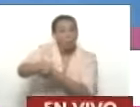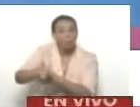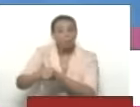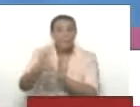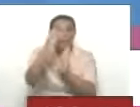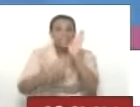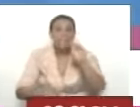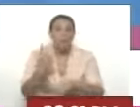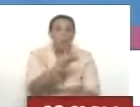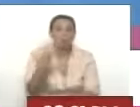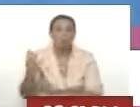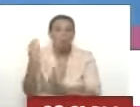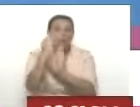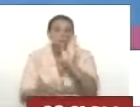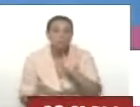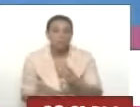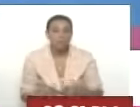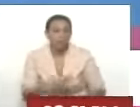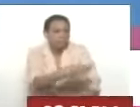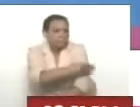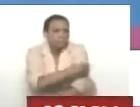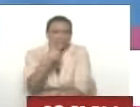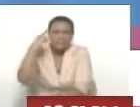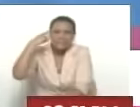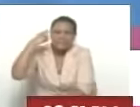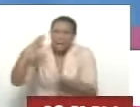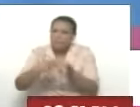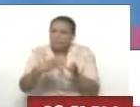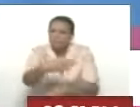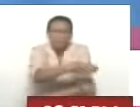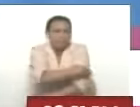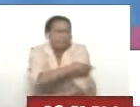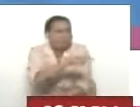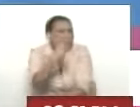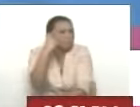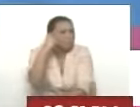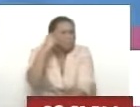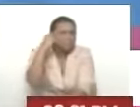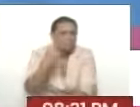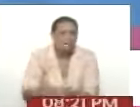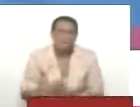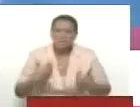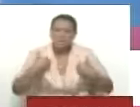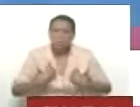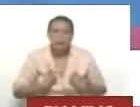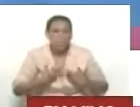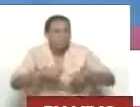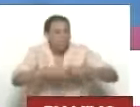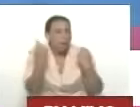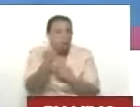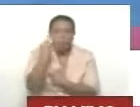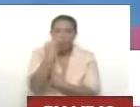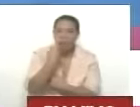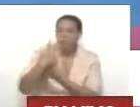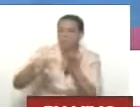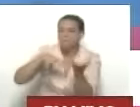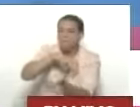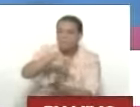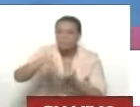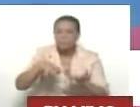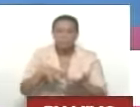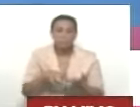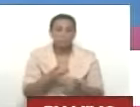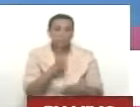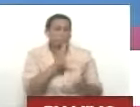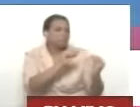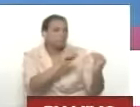PUP, la extrema derecha venezolana, que no descansan en tratar de hacer un daño. Pero yo no